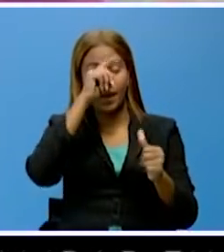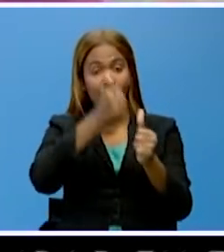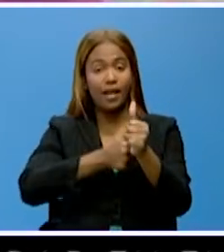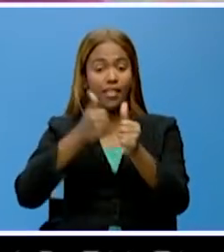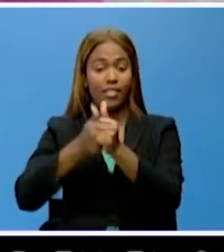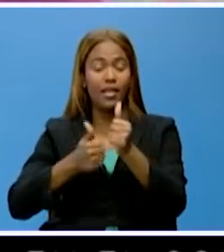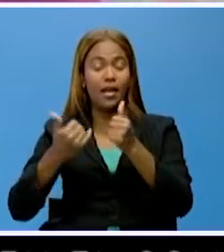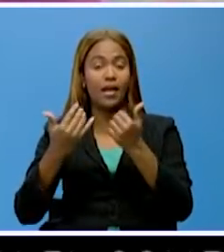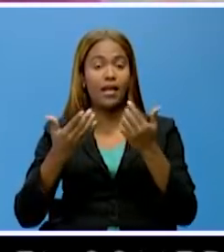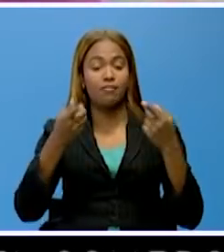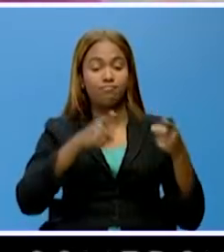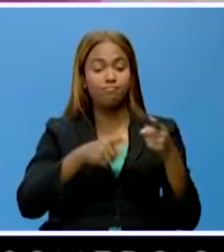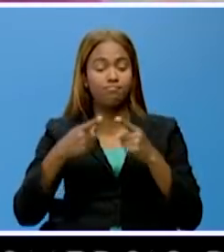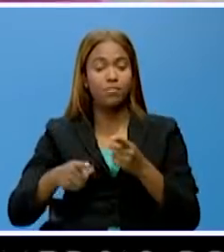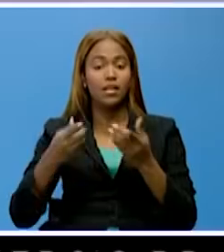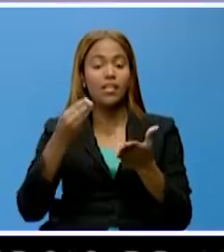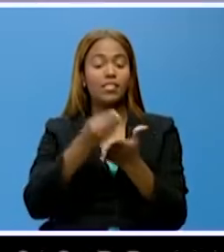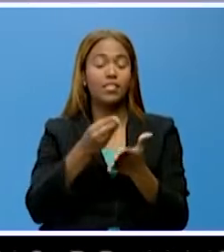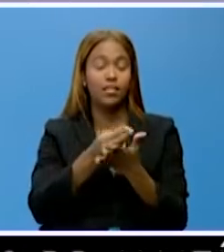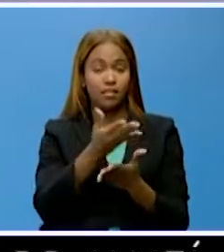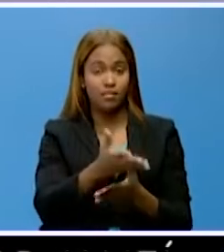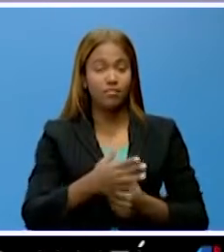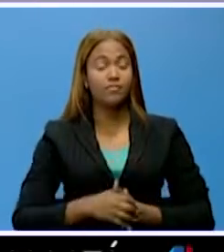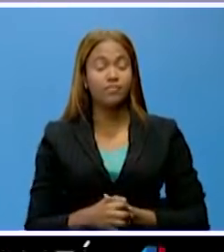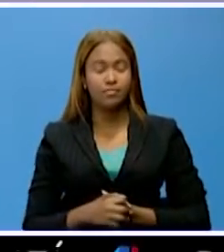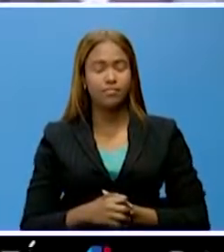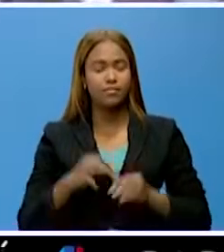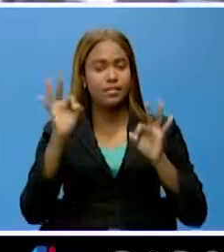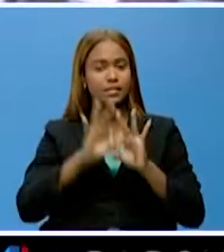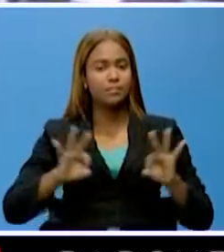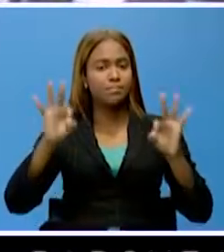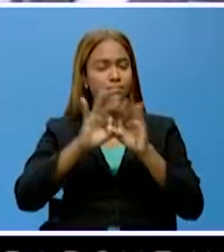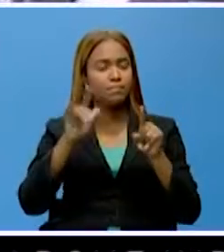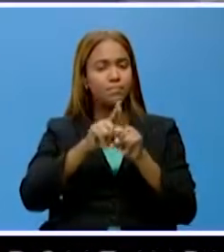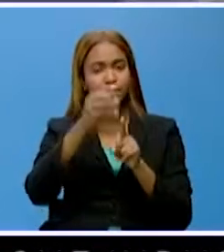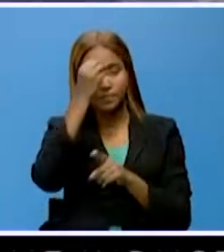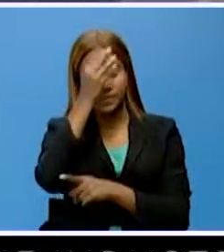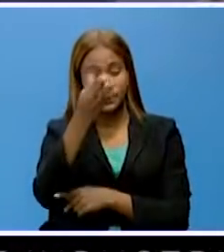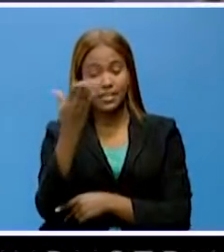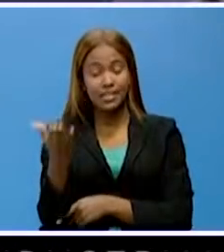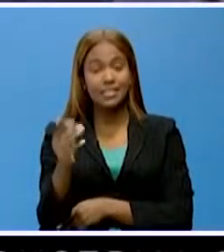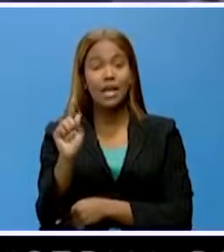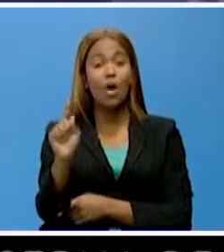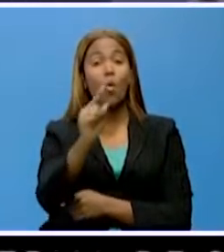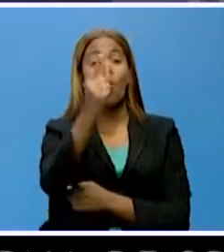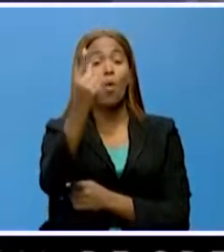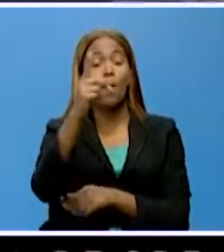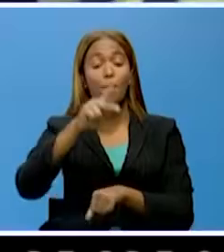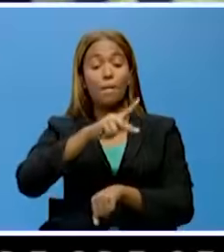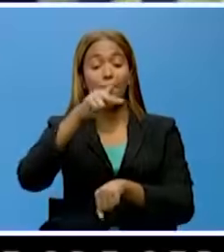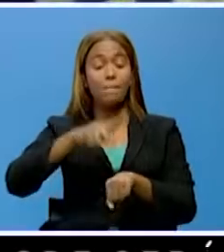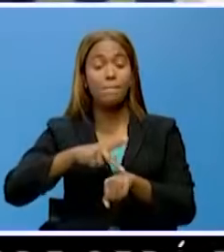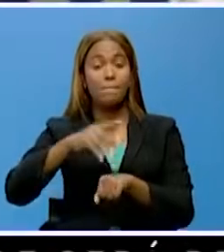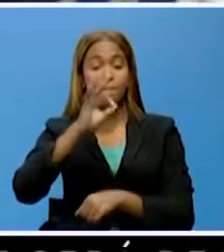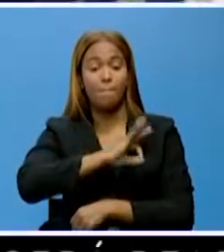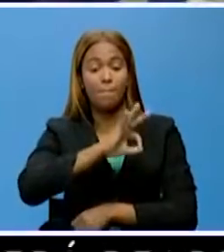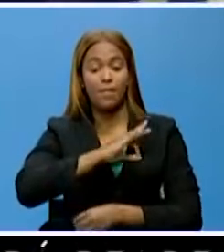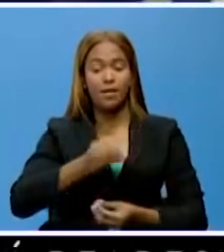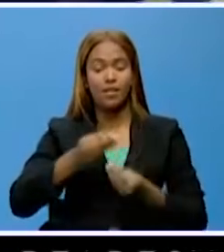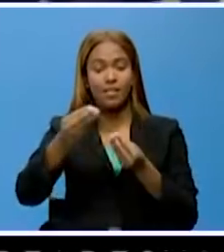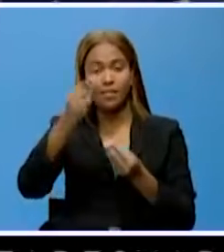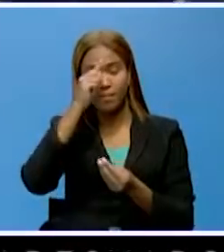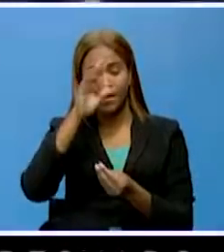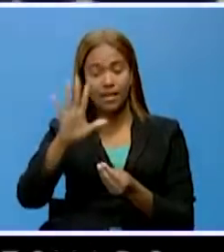se están logrando con los fondos mineros. Es importante señalar que esta es la única provincia beneficiaria de